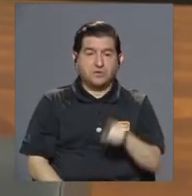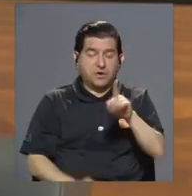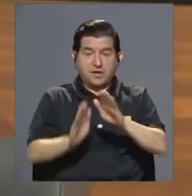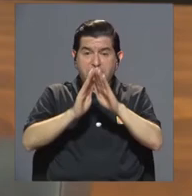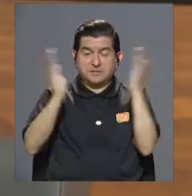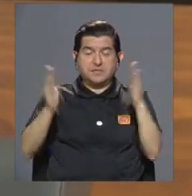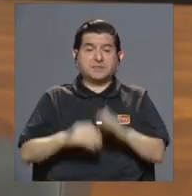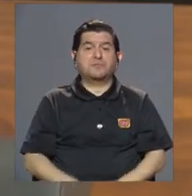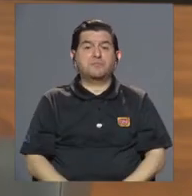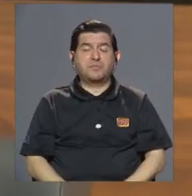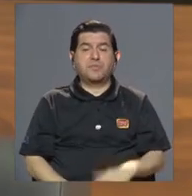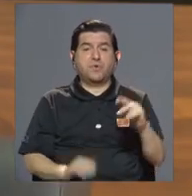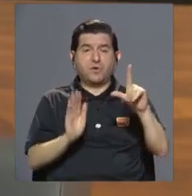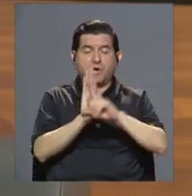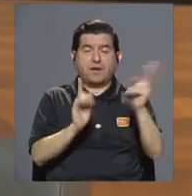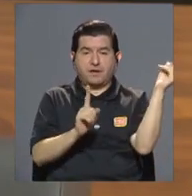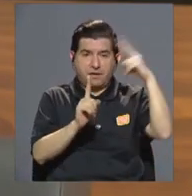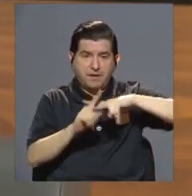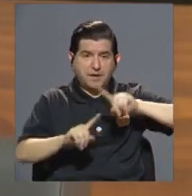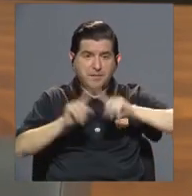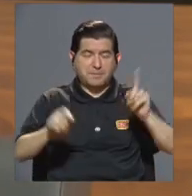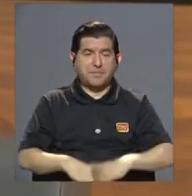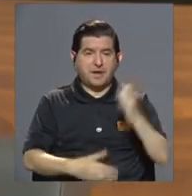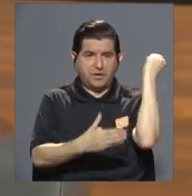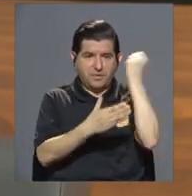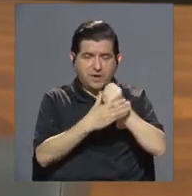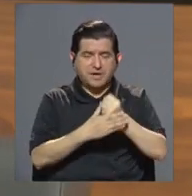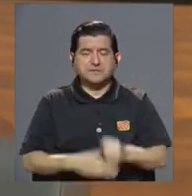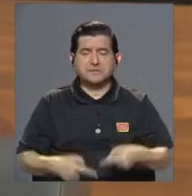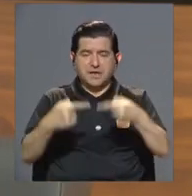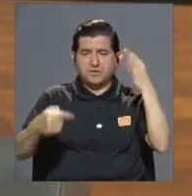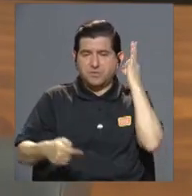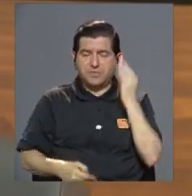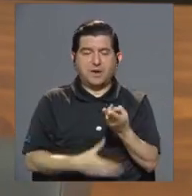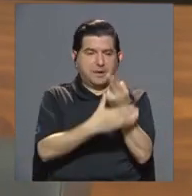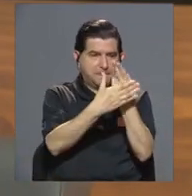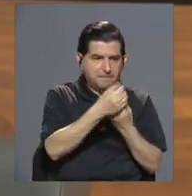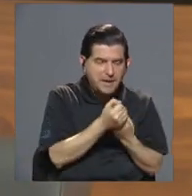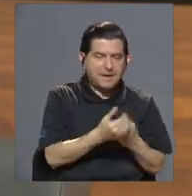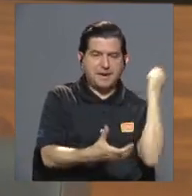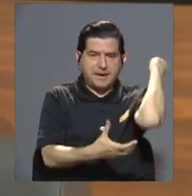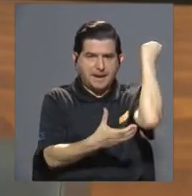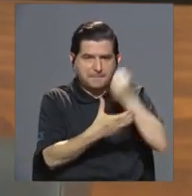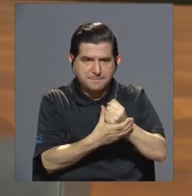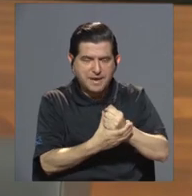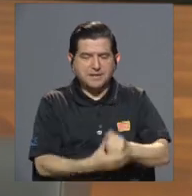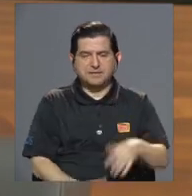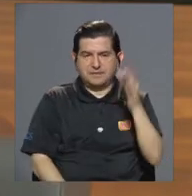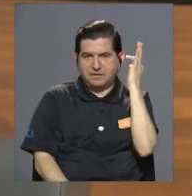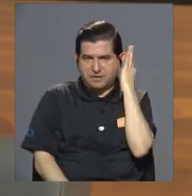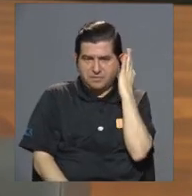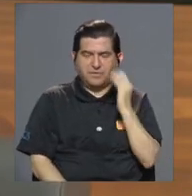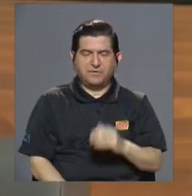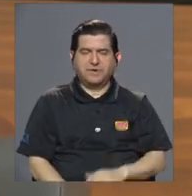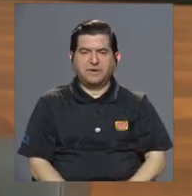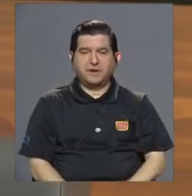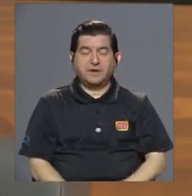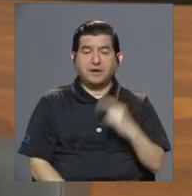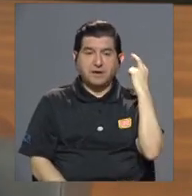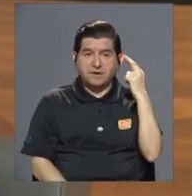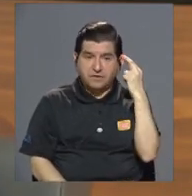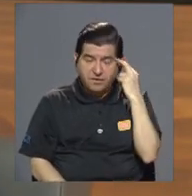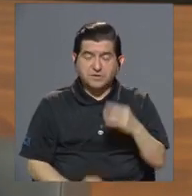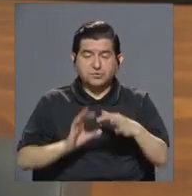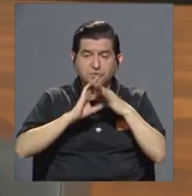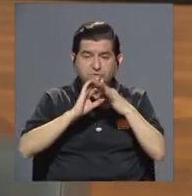amplió jurisprudencialmente, pero el femicidio original es cuando una pareja mata a su compañera por una